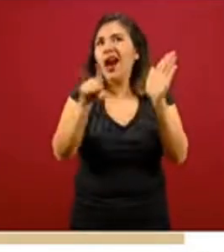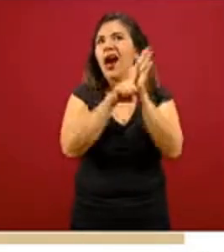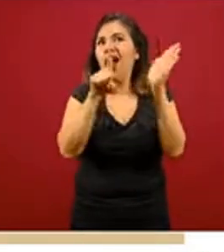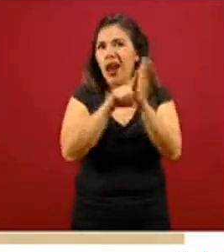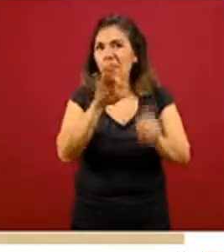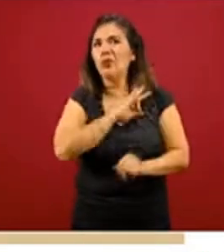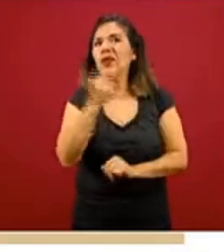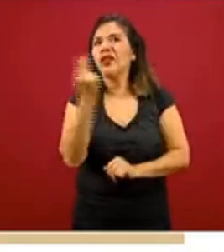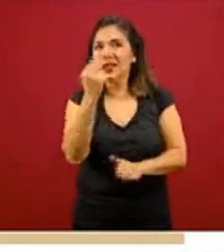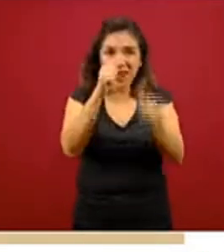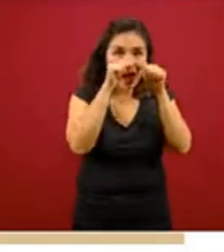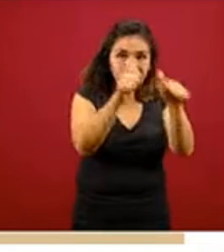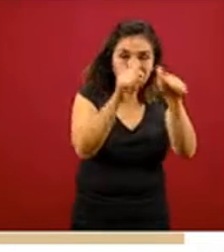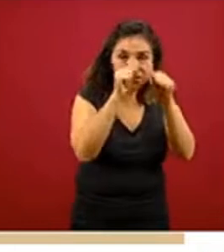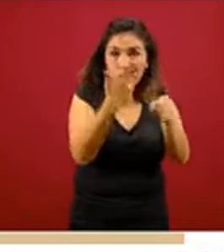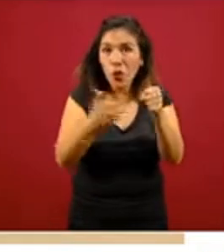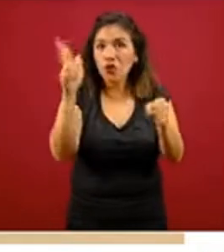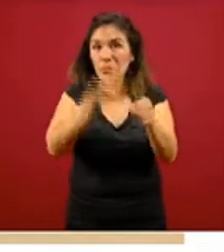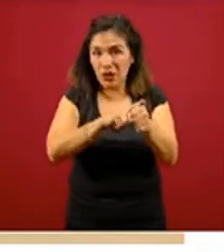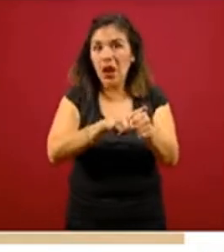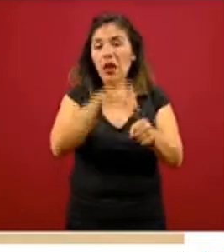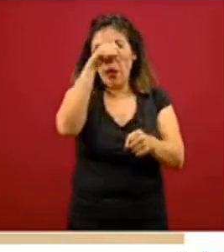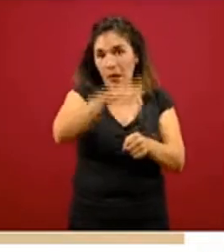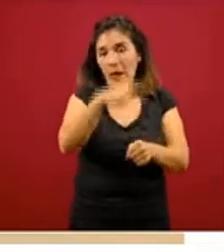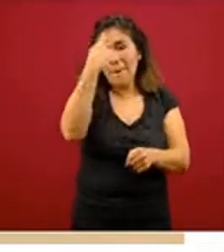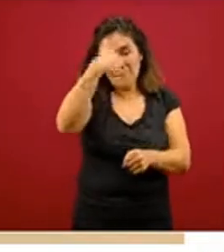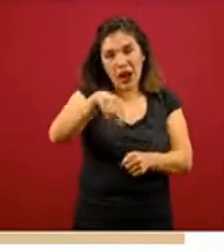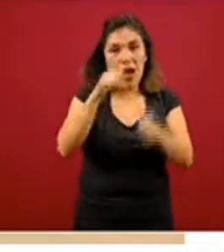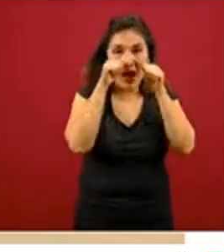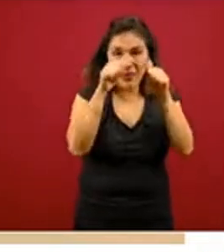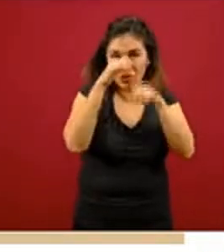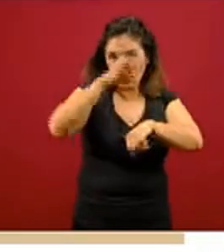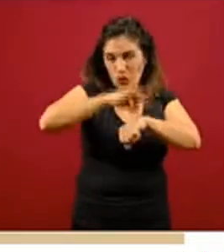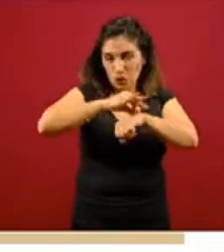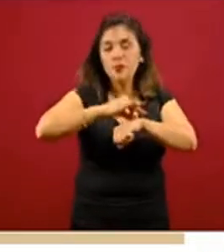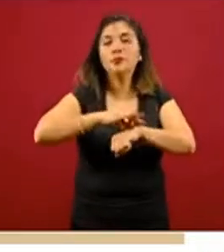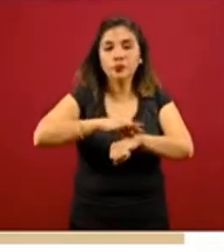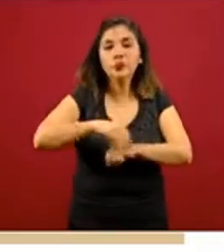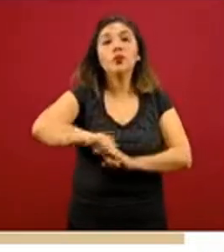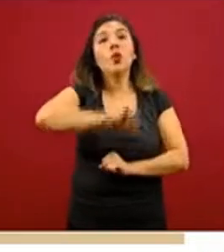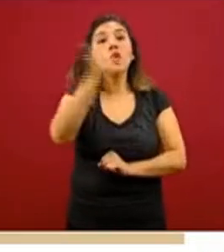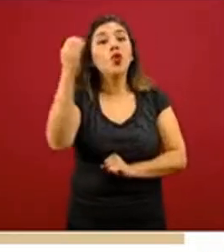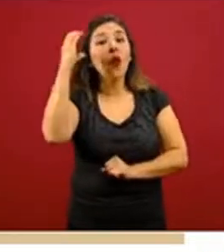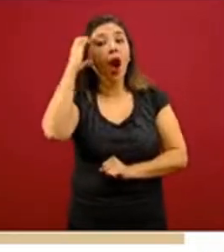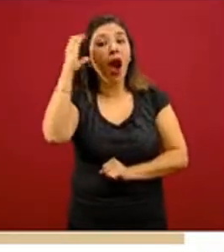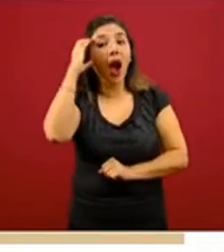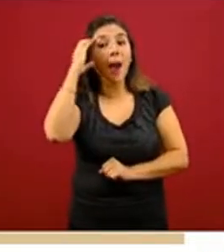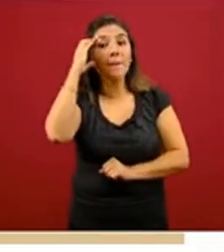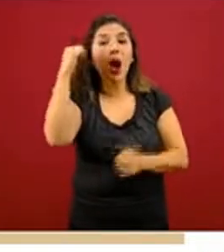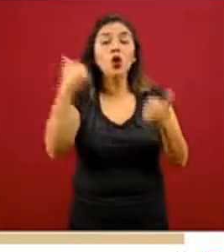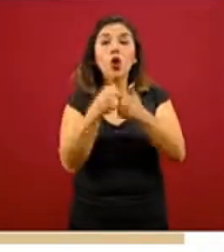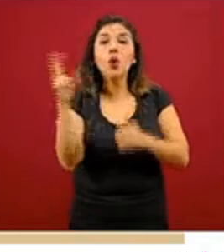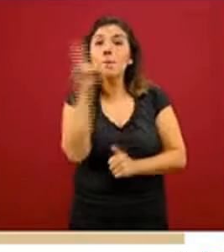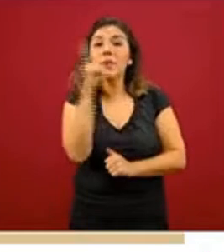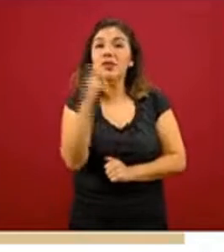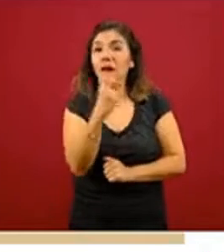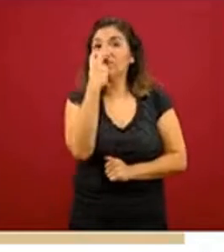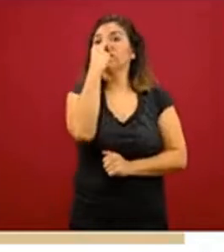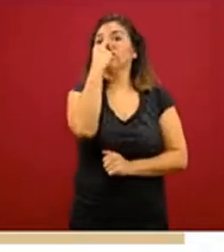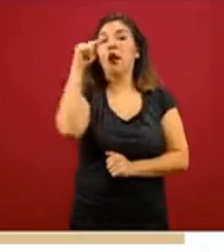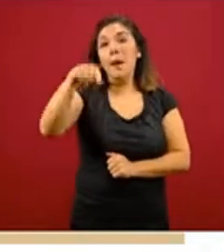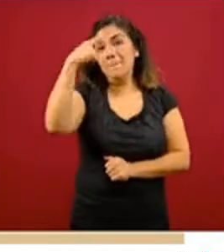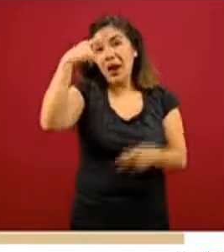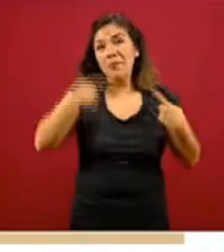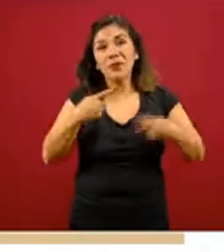momento requieren ser hospitalizados para este tipo de atención. Y en el caso de las camas con ventilador, que se destinan para